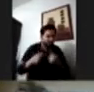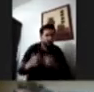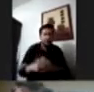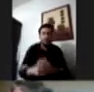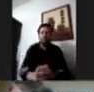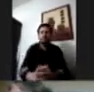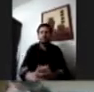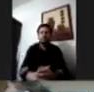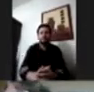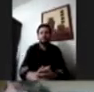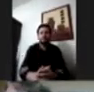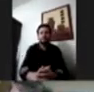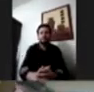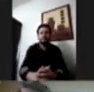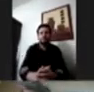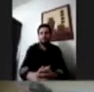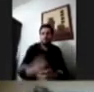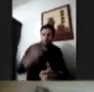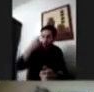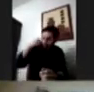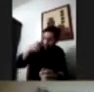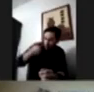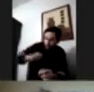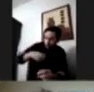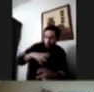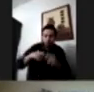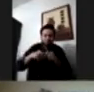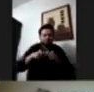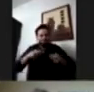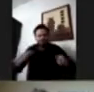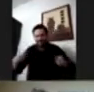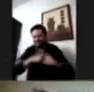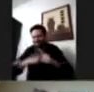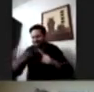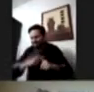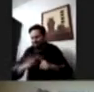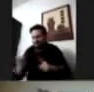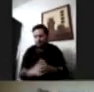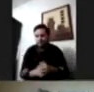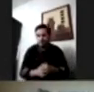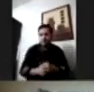Los pasillos tienen mucho y los podemos enfermar.